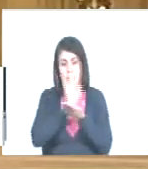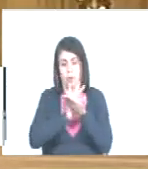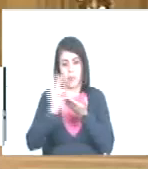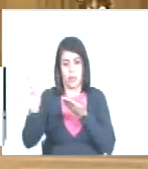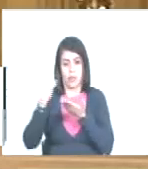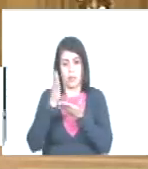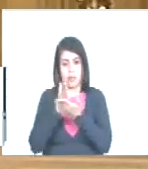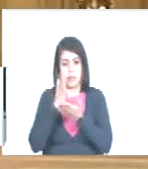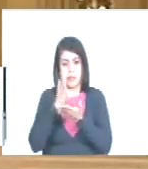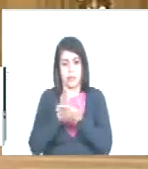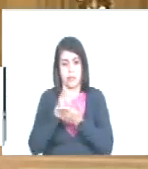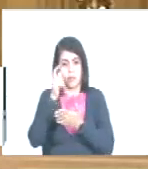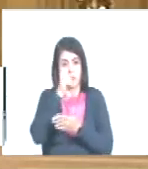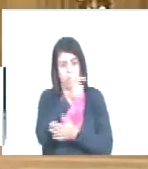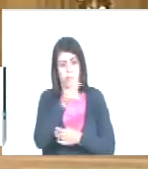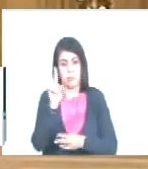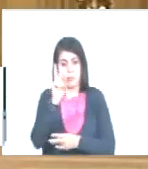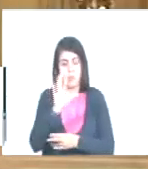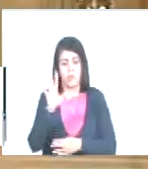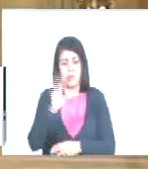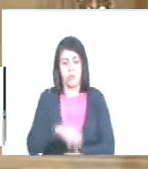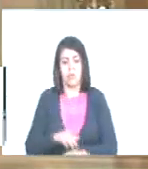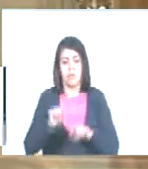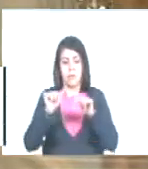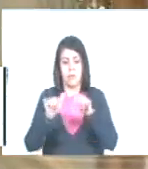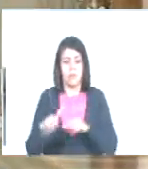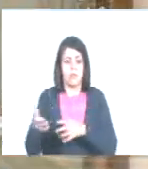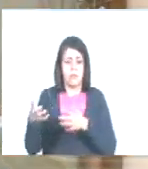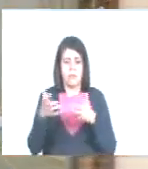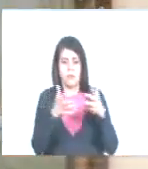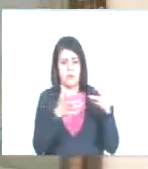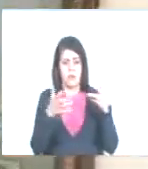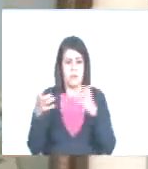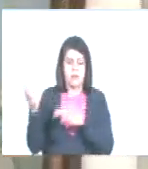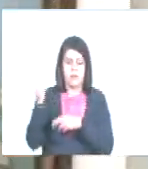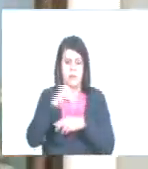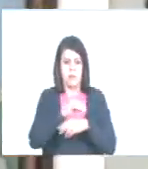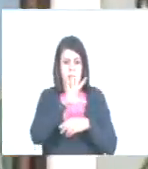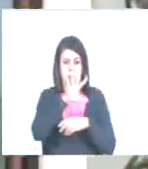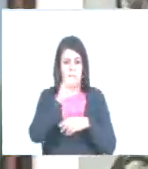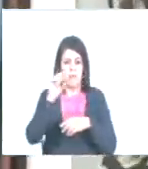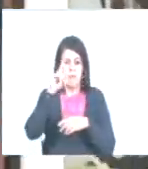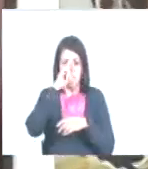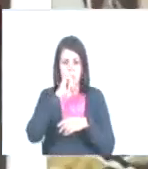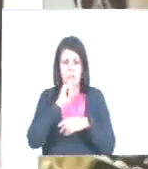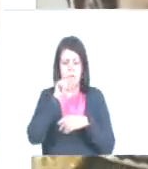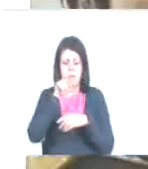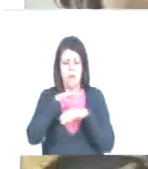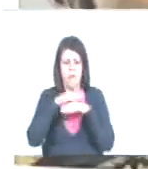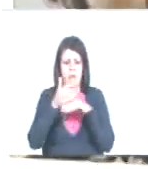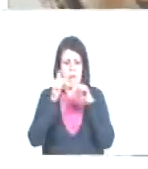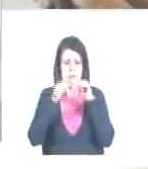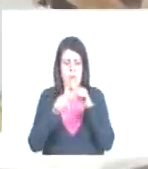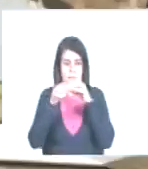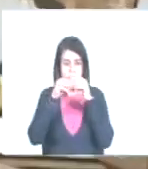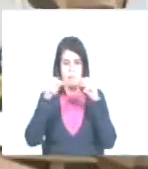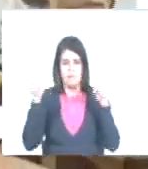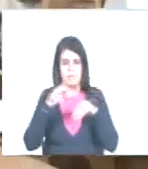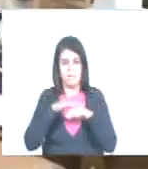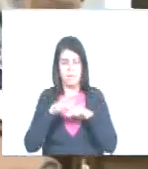para siempre al pueblo de Venezuela. Esta batalla tiene más de 500 años en esta